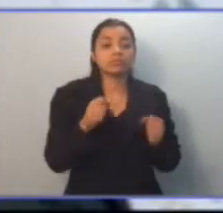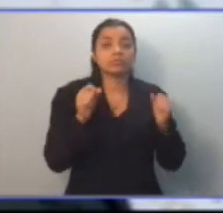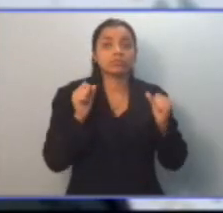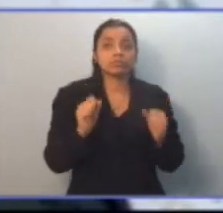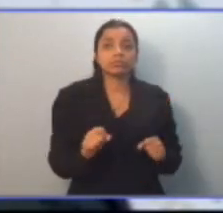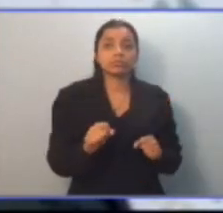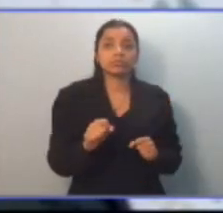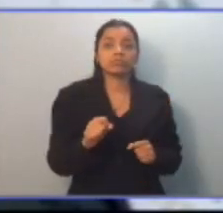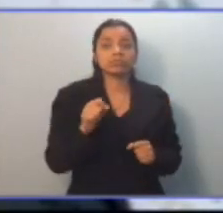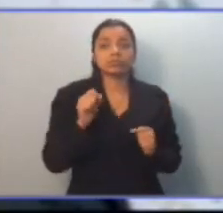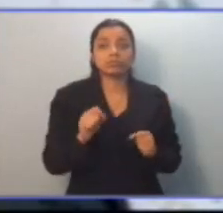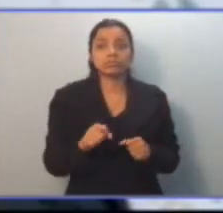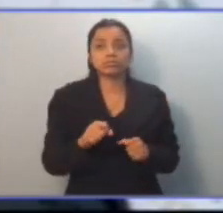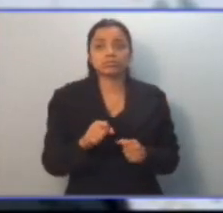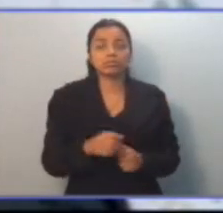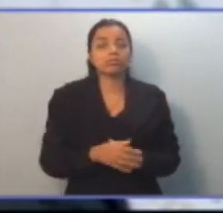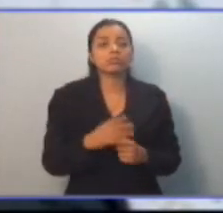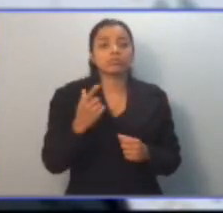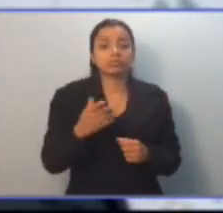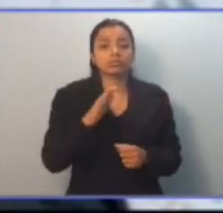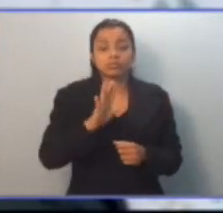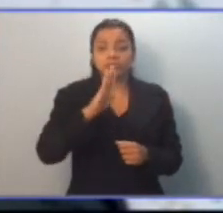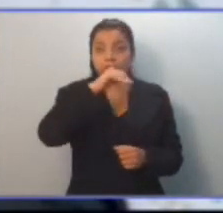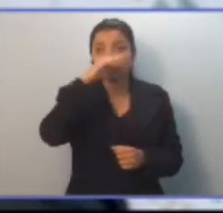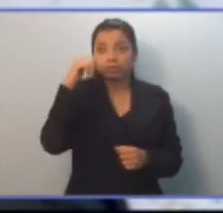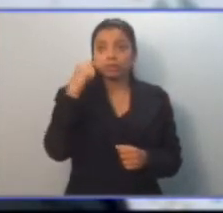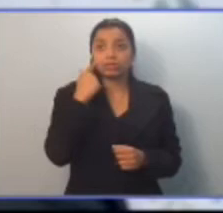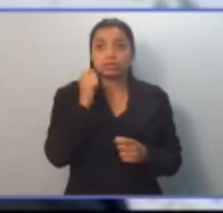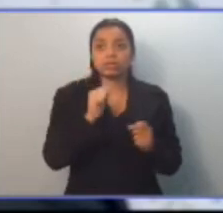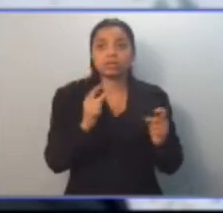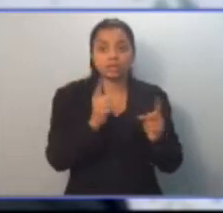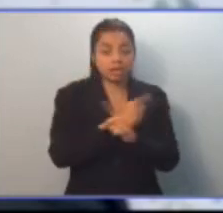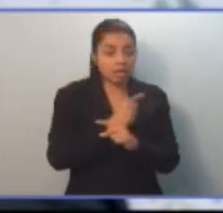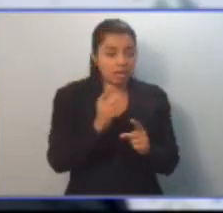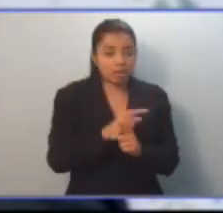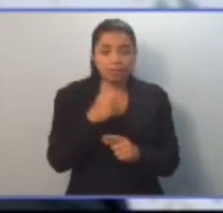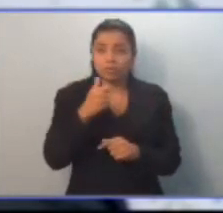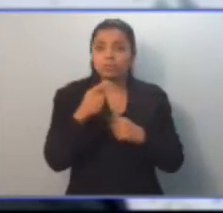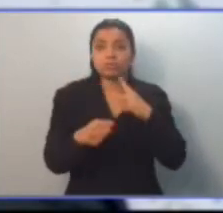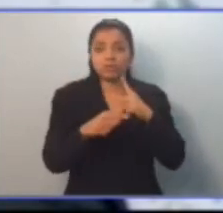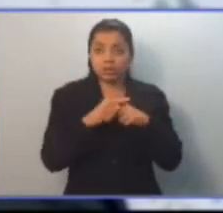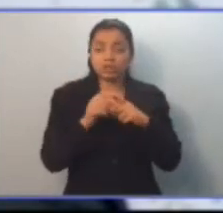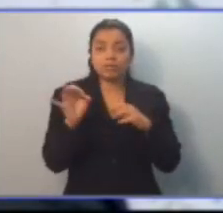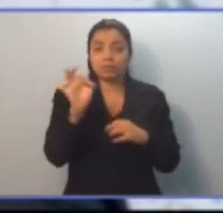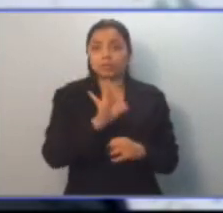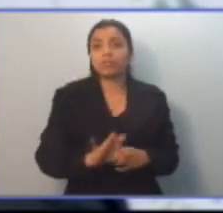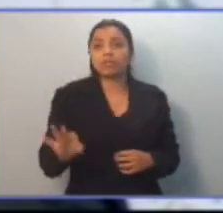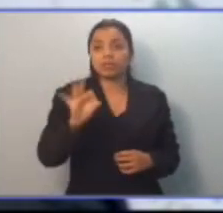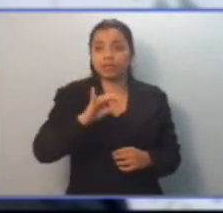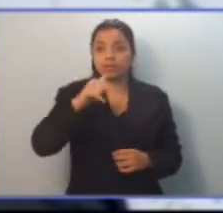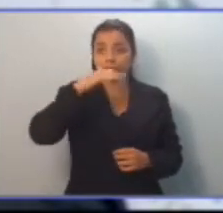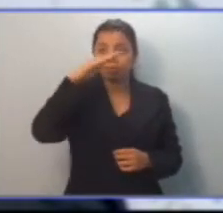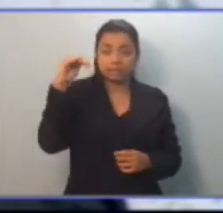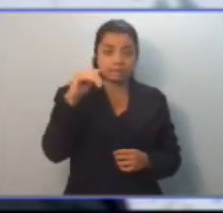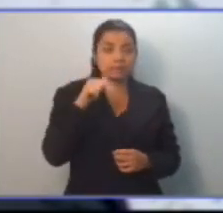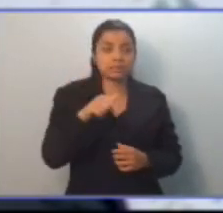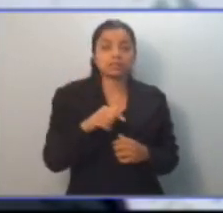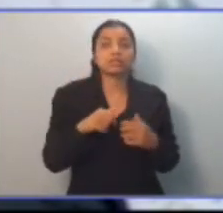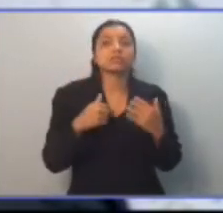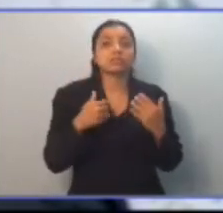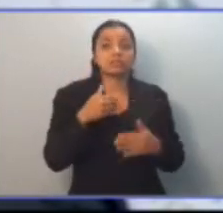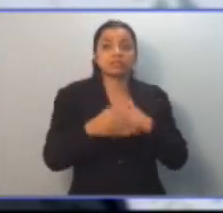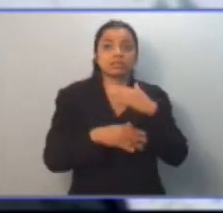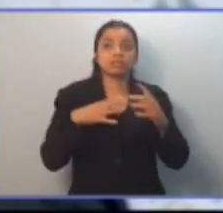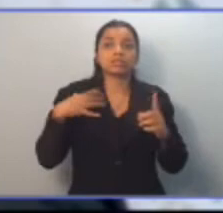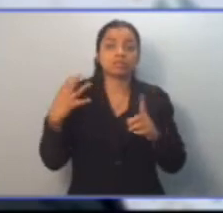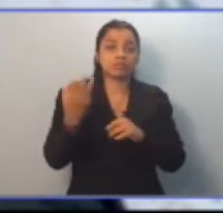o tuvieran la posibilidad de ser líderes en sus países y que generen cambios positivos para un mejor país donde quiera que ellos estén, y ese fue el